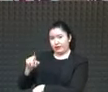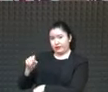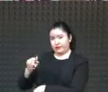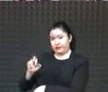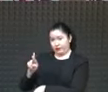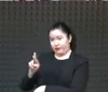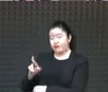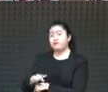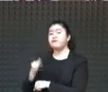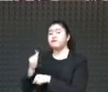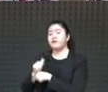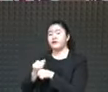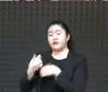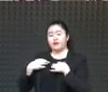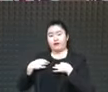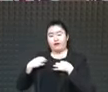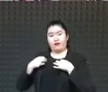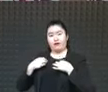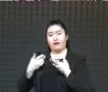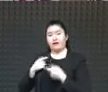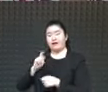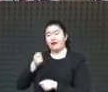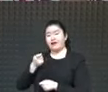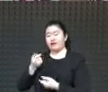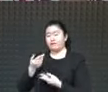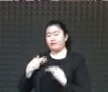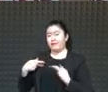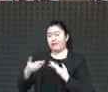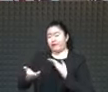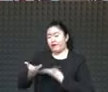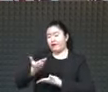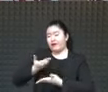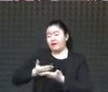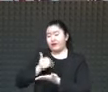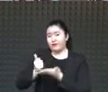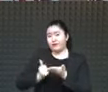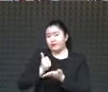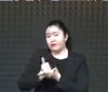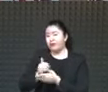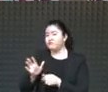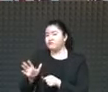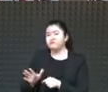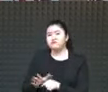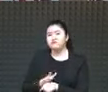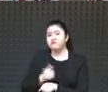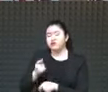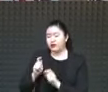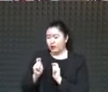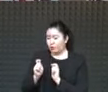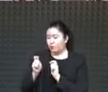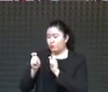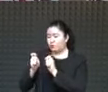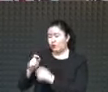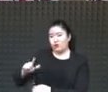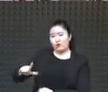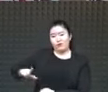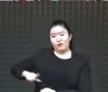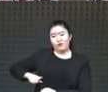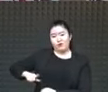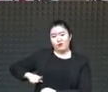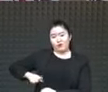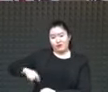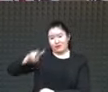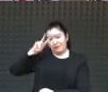los chalecos que ahora van a ser servidores de la ciudad, ¿por qué también darle este distintivo que ya trae el gobierno de México?